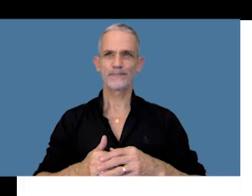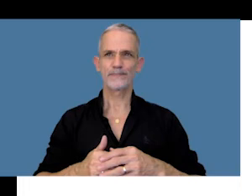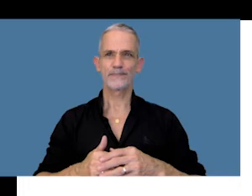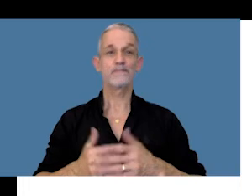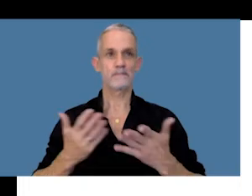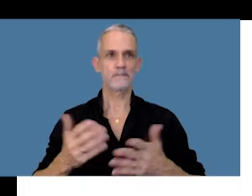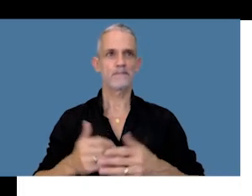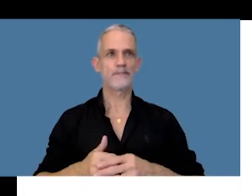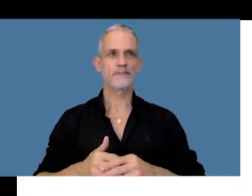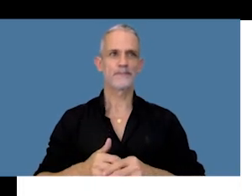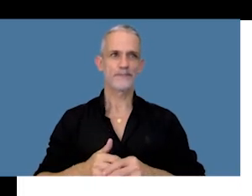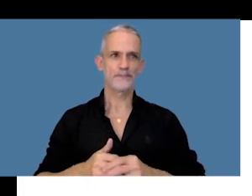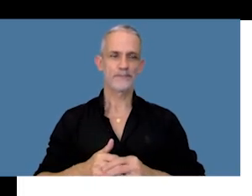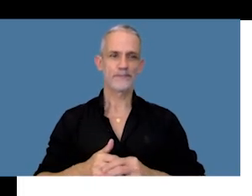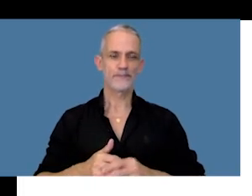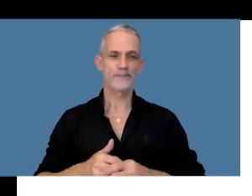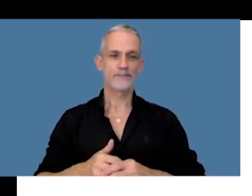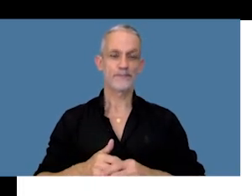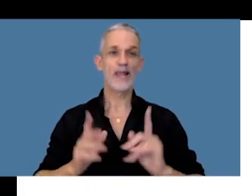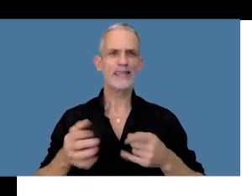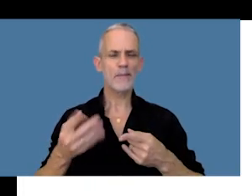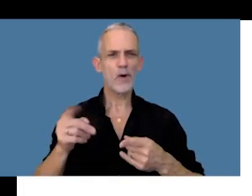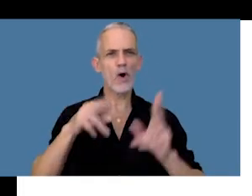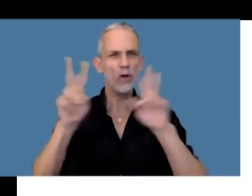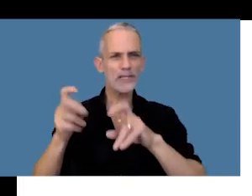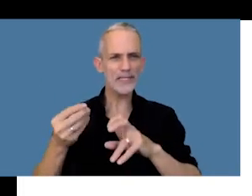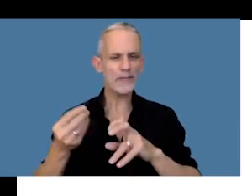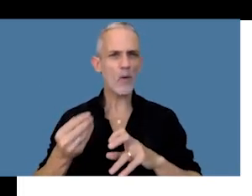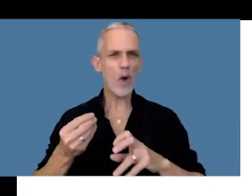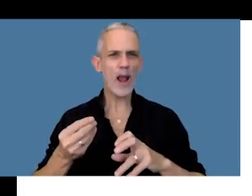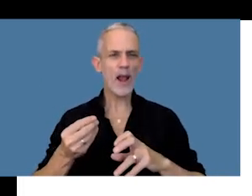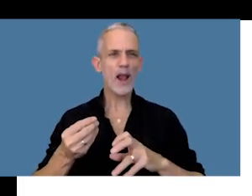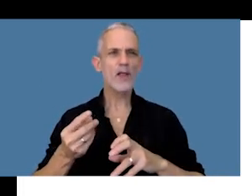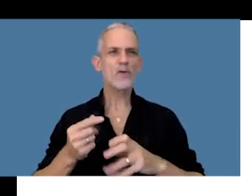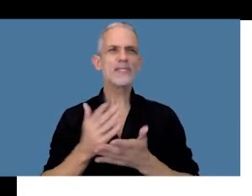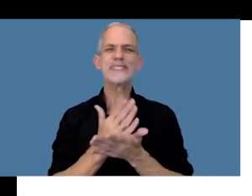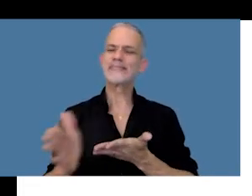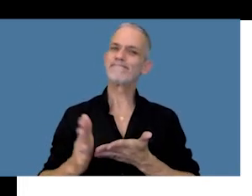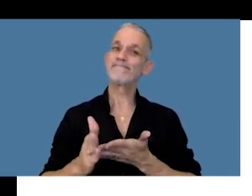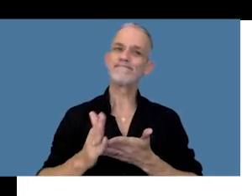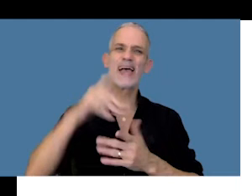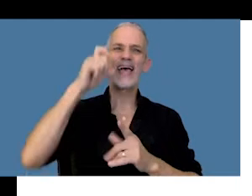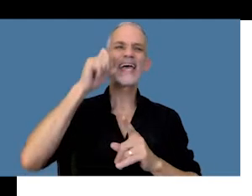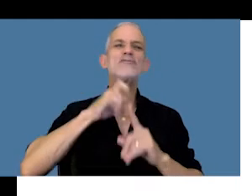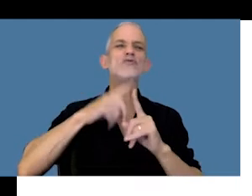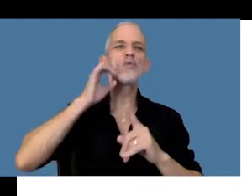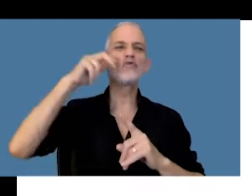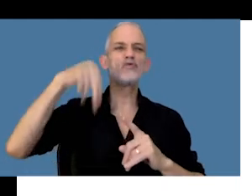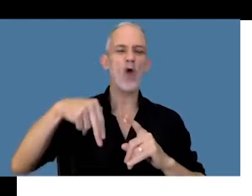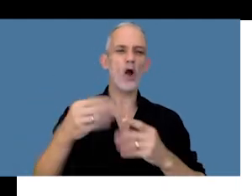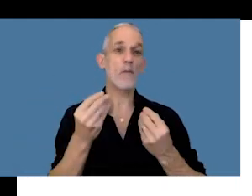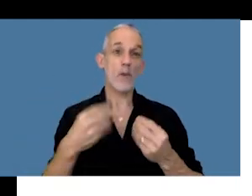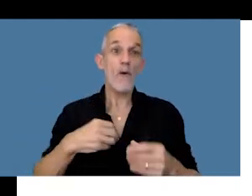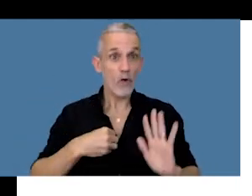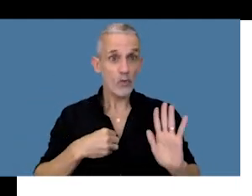Bien. Después tenemos otro tema que es el de la exclusión. La exclusión puede ser también